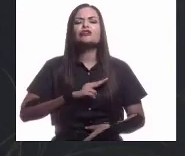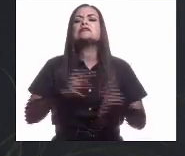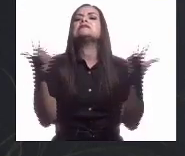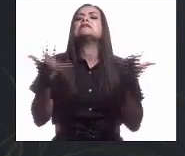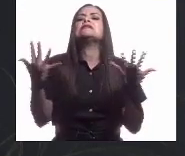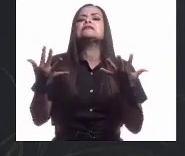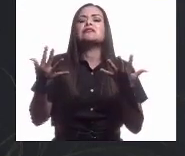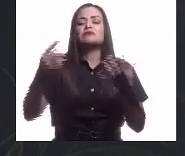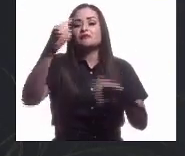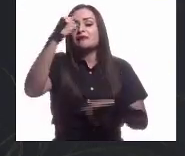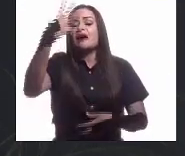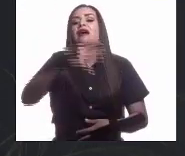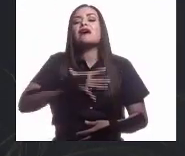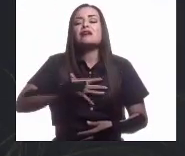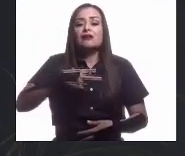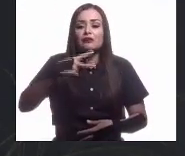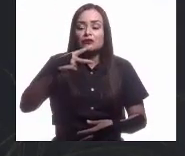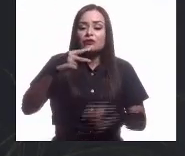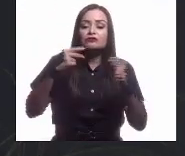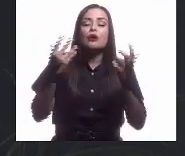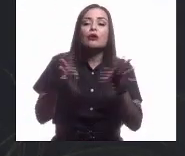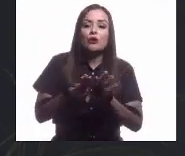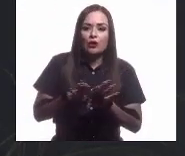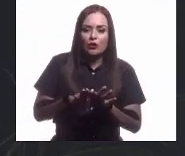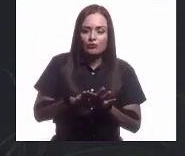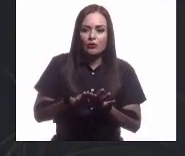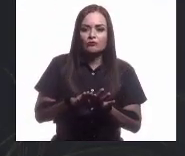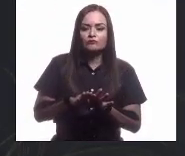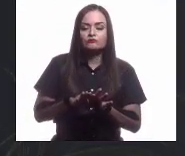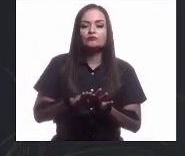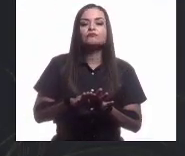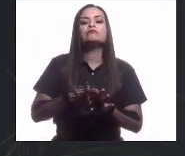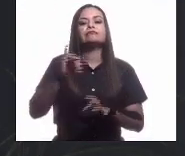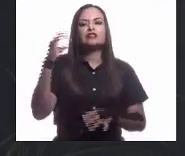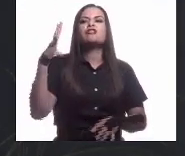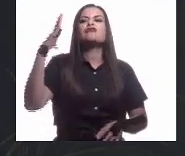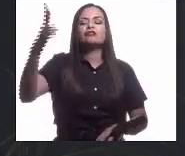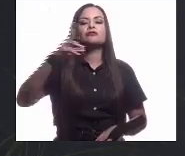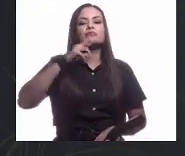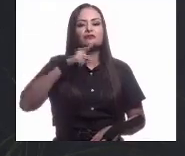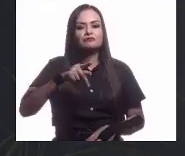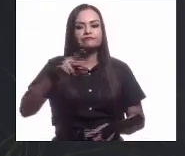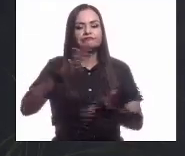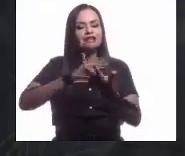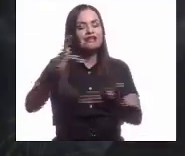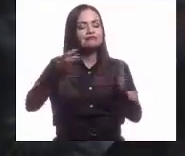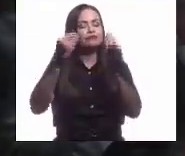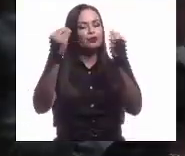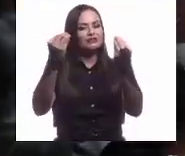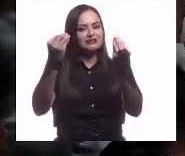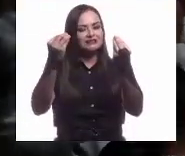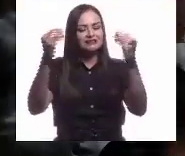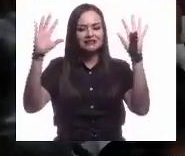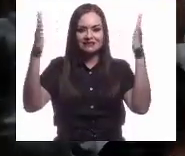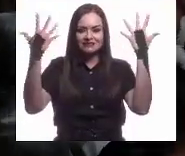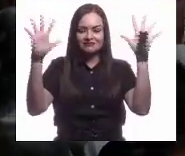bienestar de nuestros hijos, uno que en su momento llamamos mejor futuro. Muchas gracias.